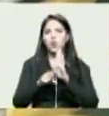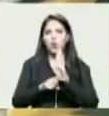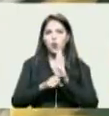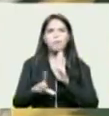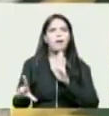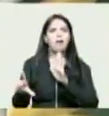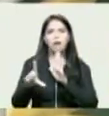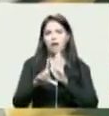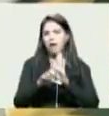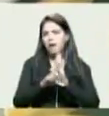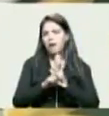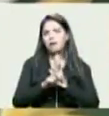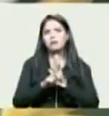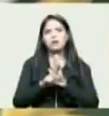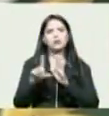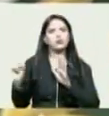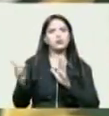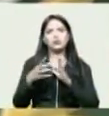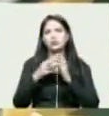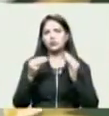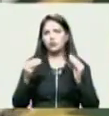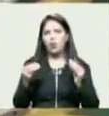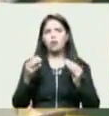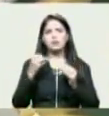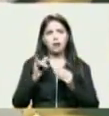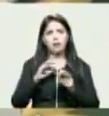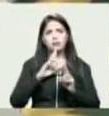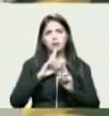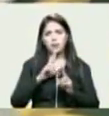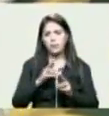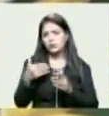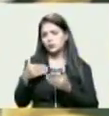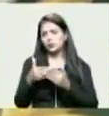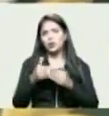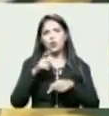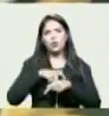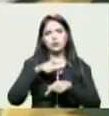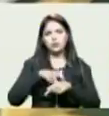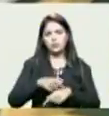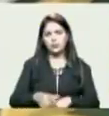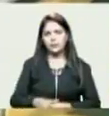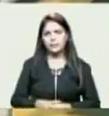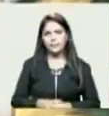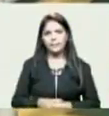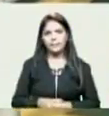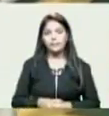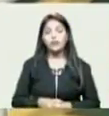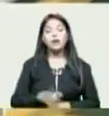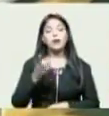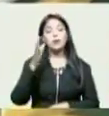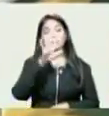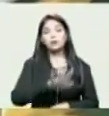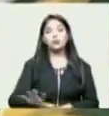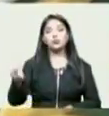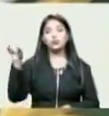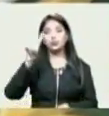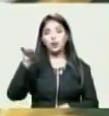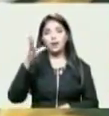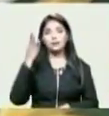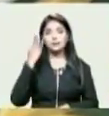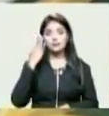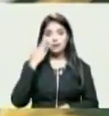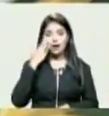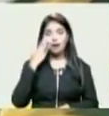actos jurídicos que de ella han emanado en menos de una semana. Como bien sabe el país, el día